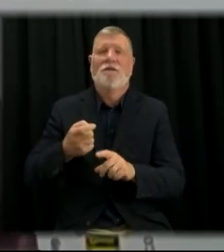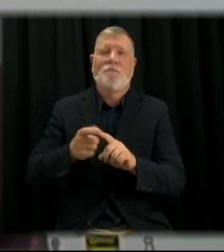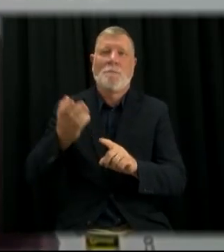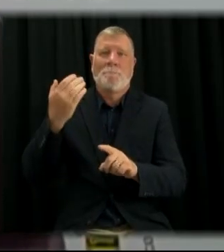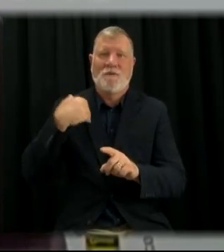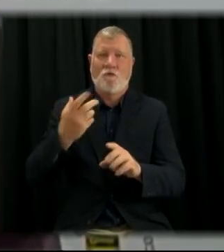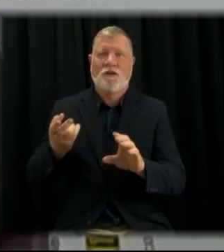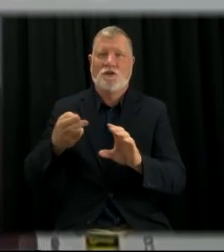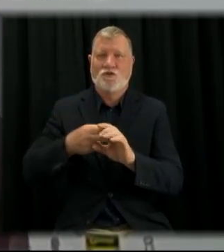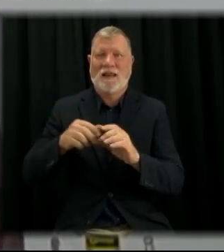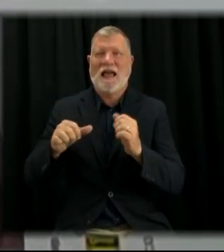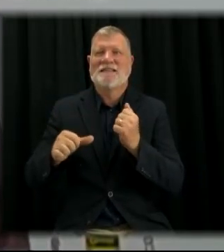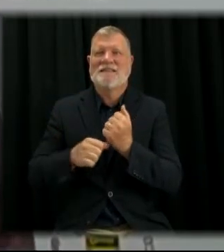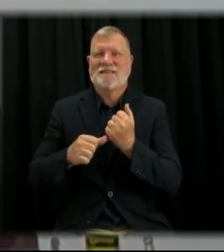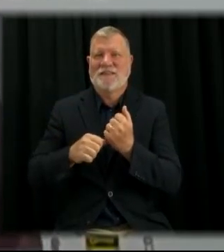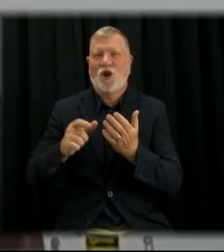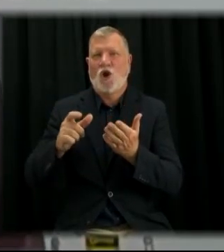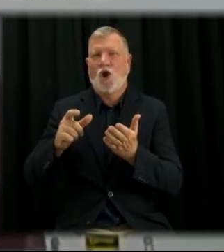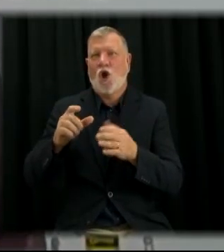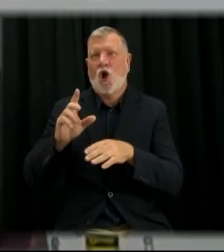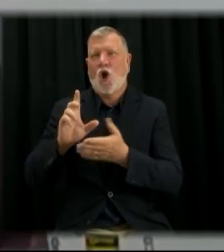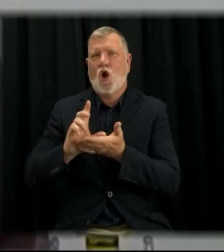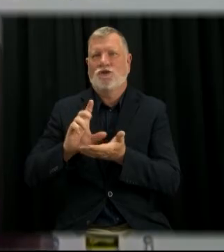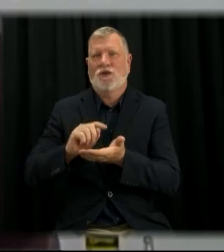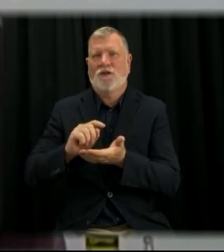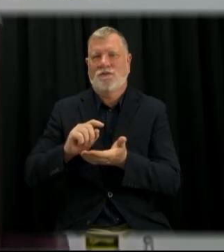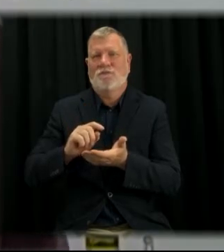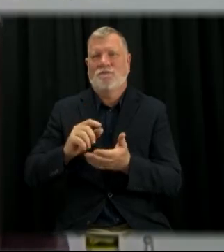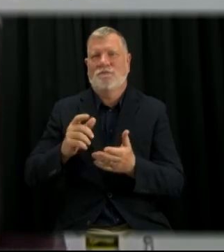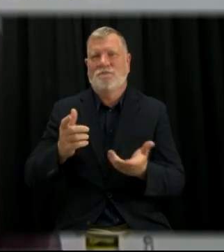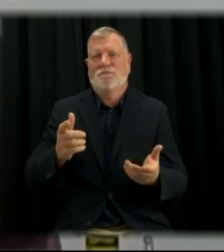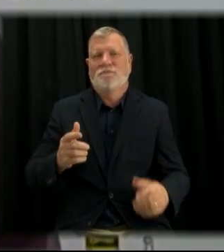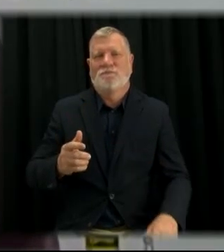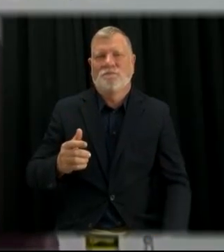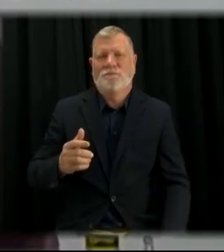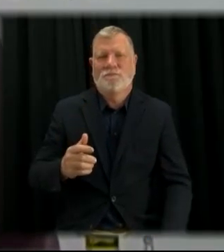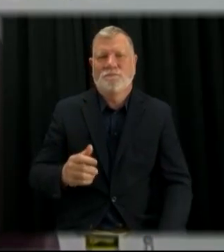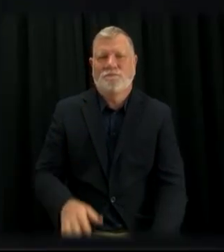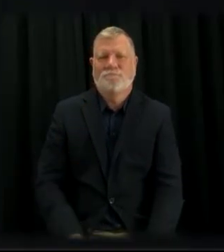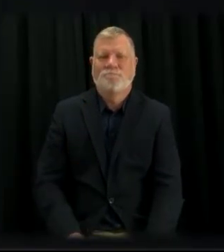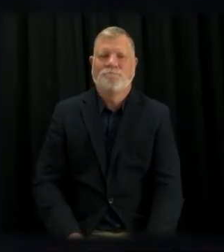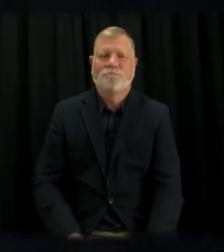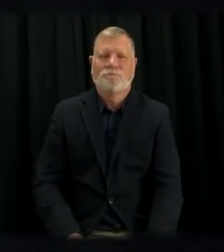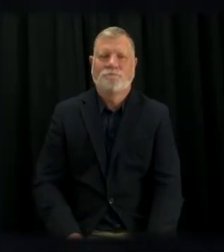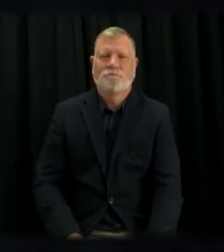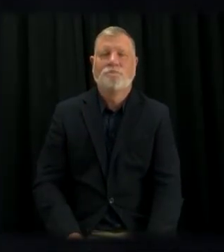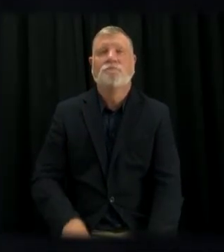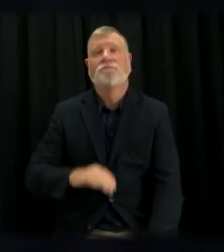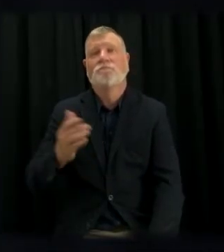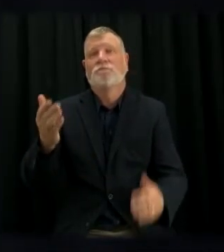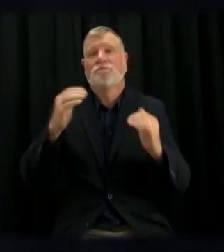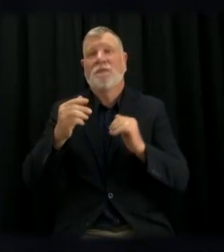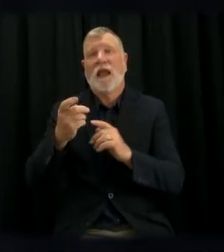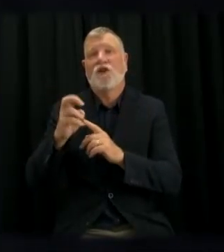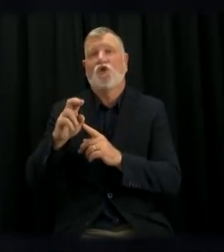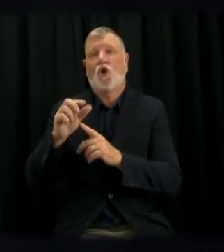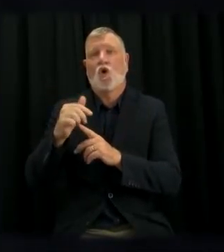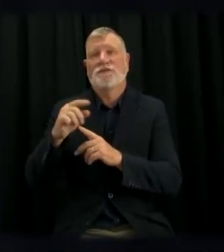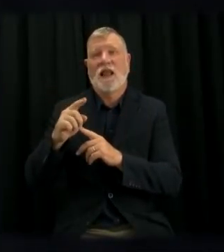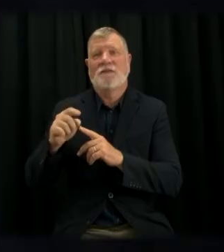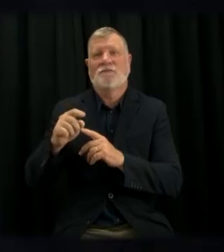Rico antes de ser el asistente secretario para la contabilidad central. La próxima